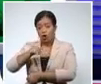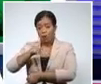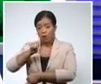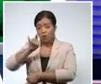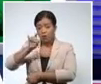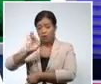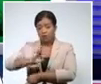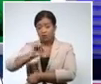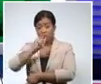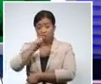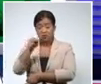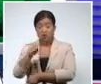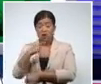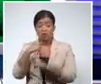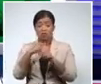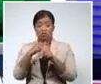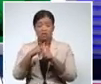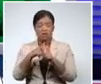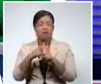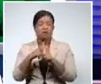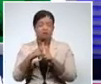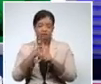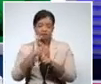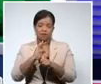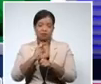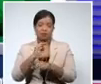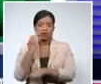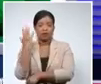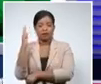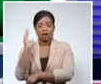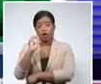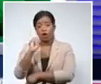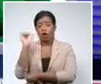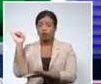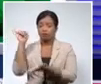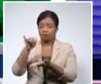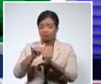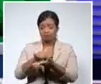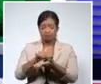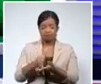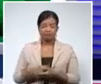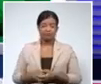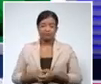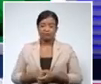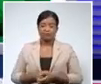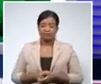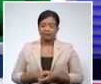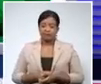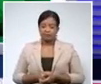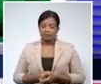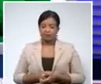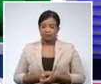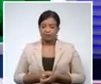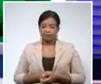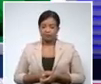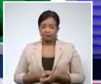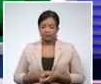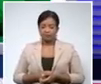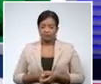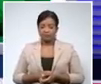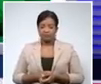Cuba, pues han estado relacionadas de alguna manera con viajeros extranjeros o con